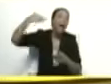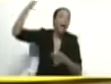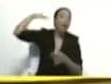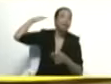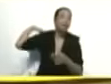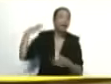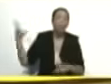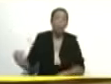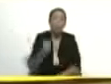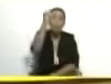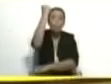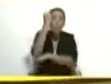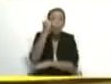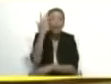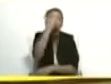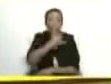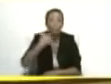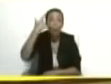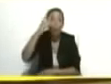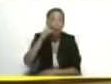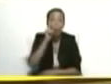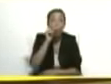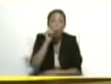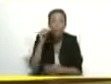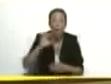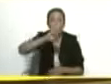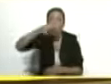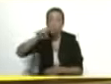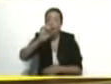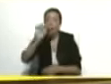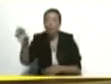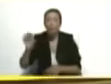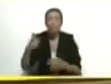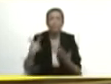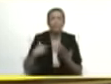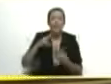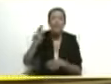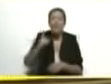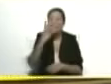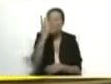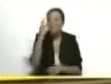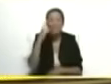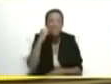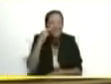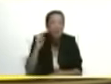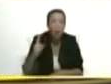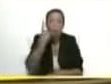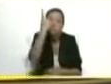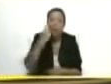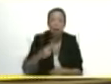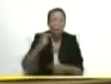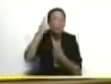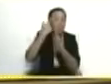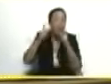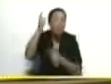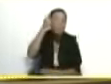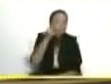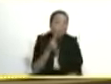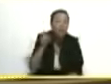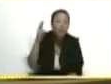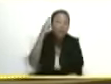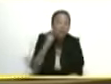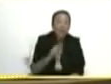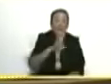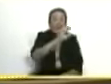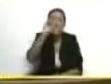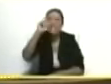desde el gran negro Andresote, José Leonardo Chirino, negro primero, Bolívar, que pretenda reivindicar